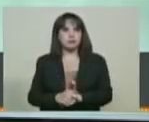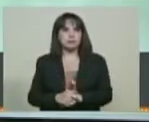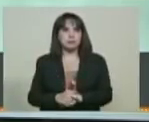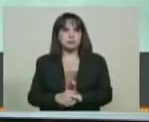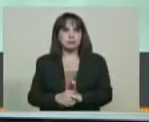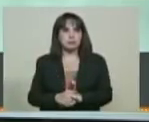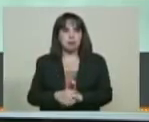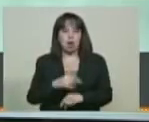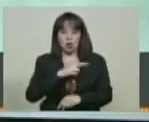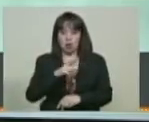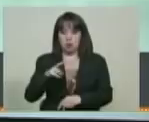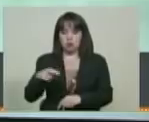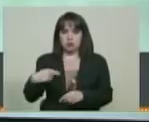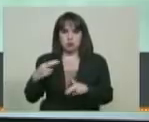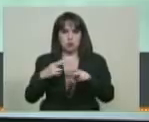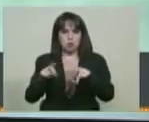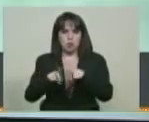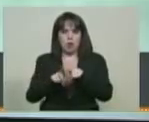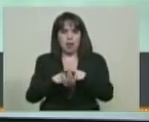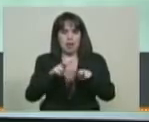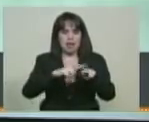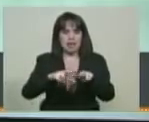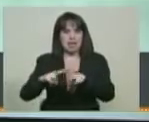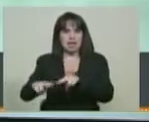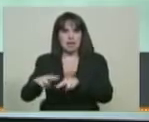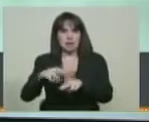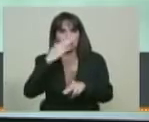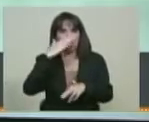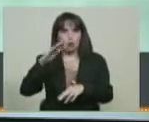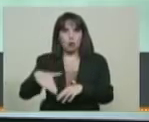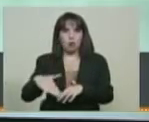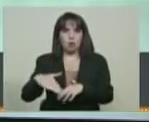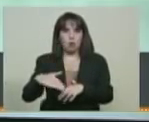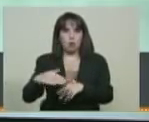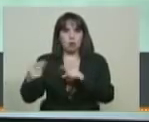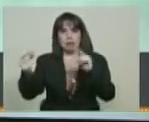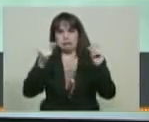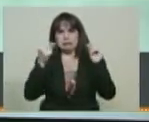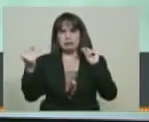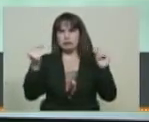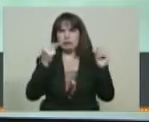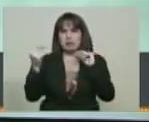Nosotros cuando éramos niños, Víctor, debe recordarlo, en la cuadra nos metíamos tremendo debate.